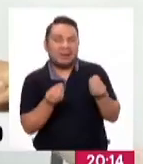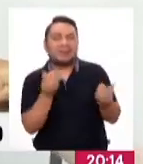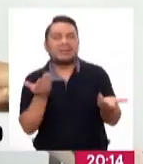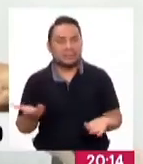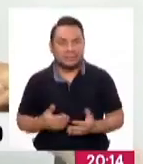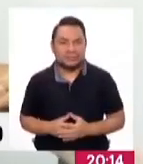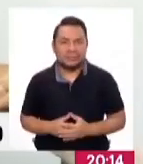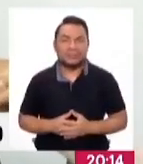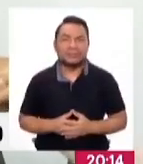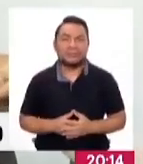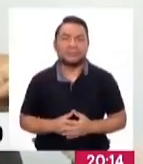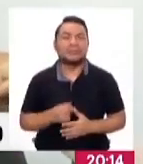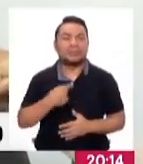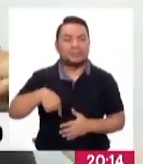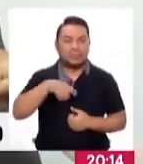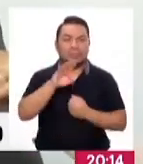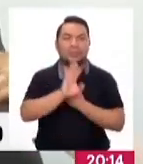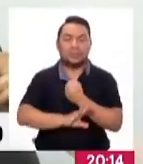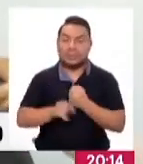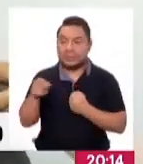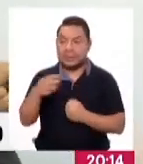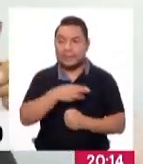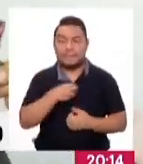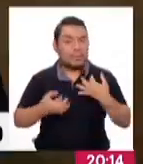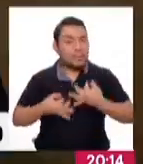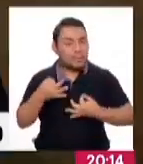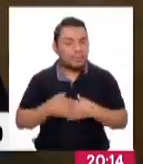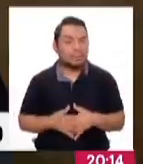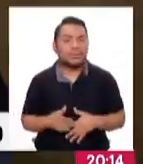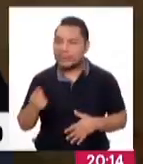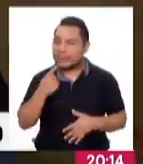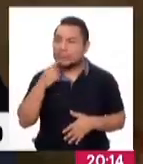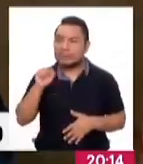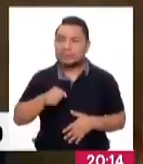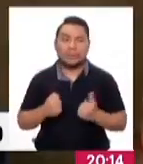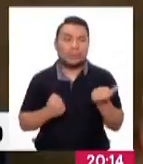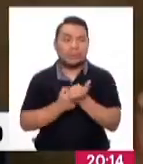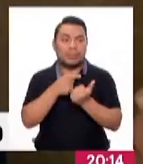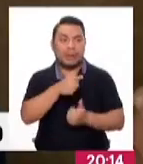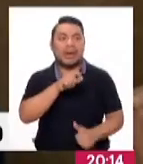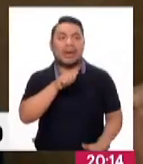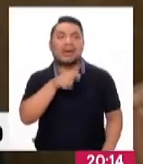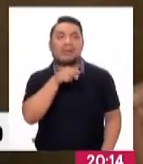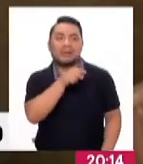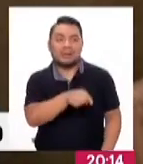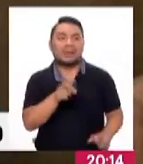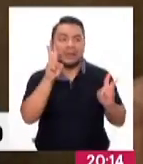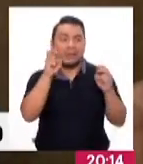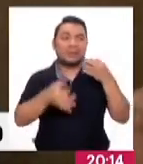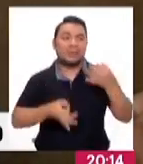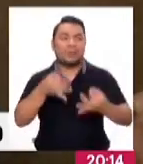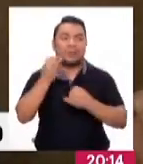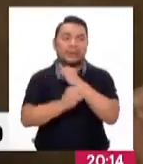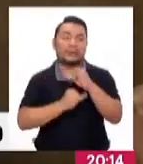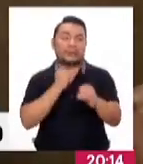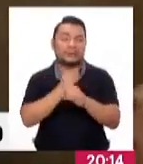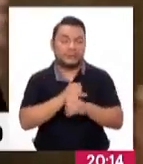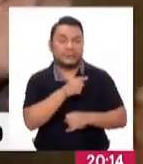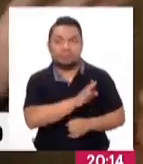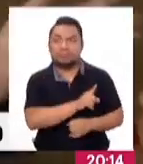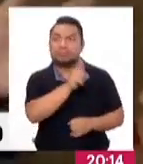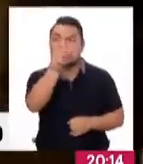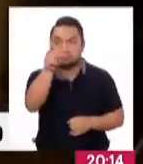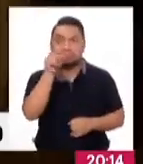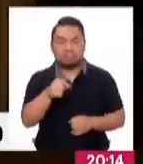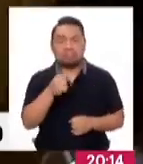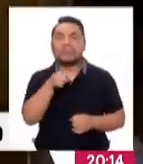respondamos adecuadamente. El ministro de Justicia, José Tello, precisó que el apoyo de Alberto Borea en los temas jurídicos internacionales será